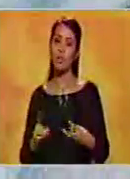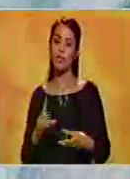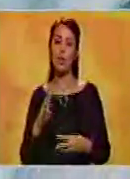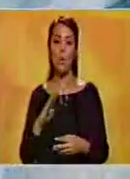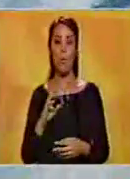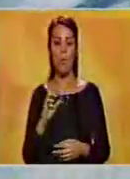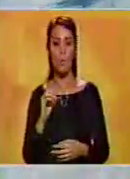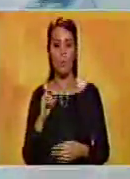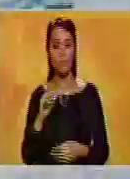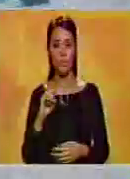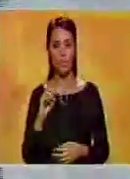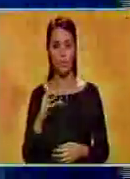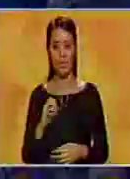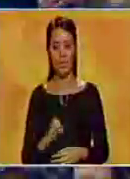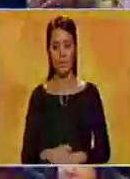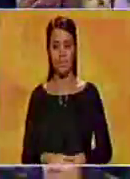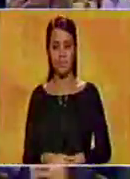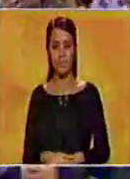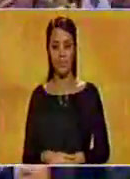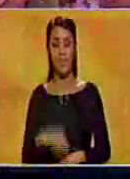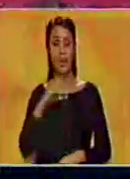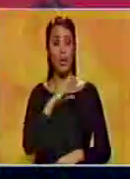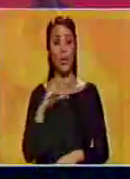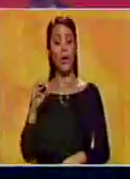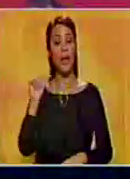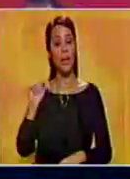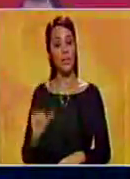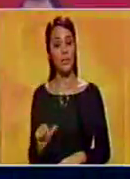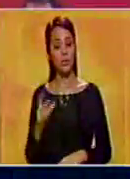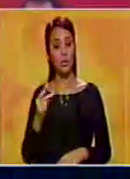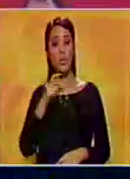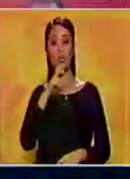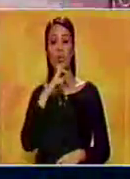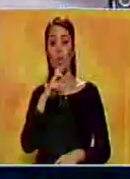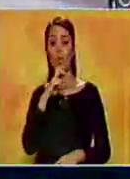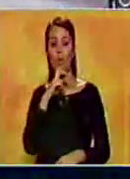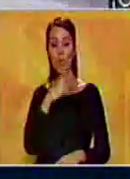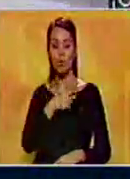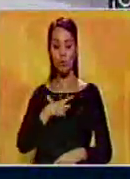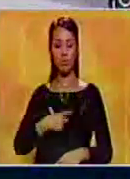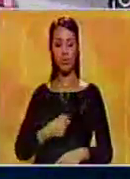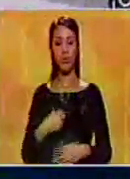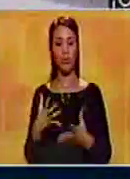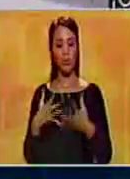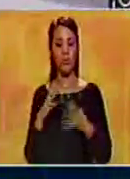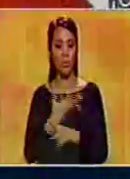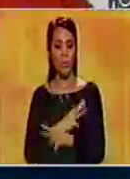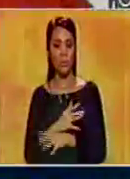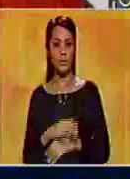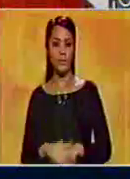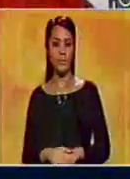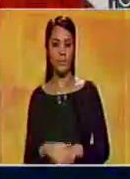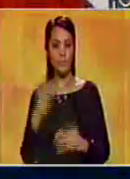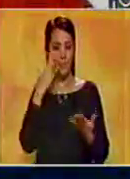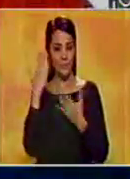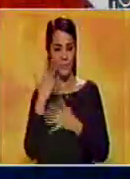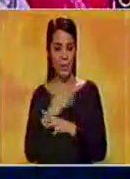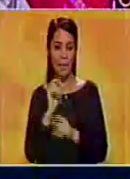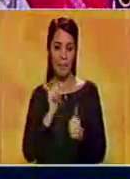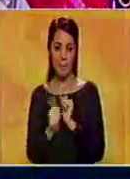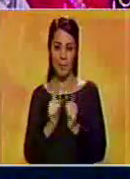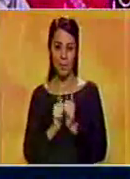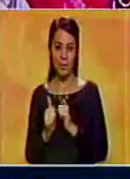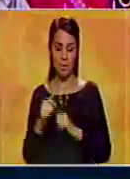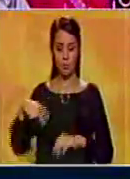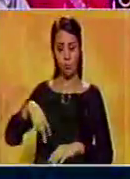bronce. Corea del Sur ganó su segundo oro en sus Juegos Olímpicos. Sung Bin-jun ganó la prueba de skeleton masculino completando el